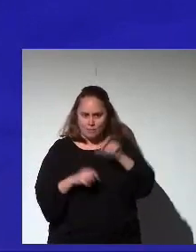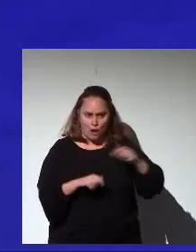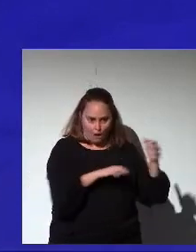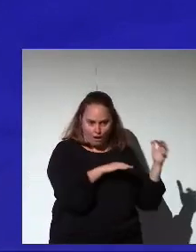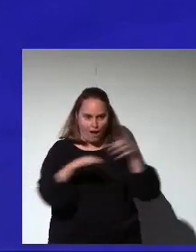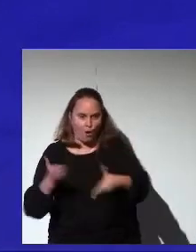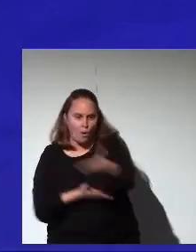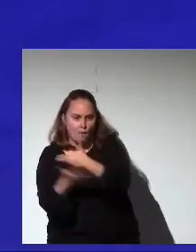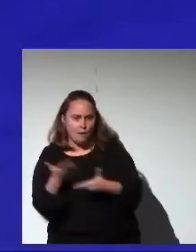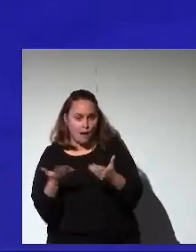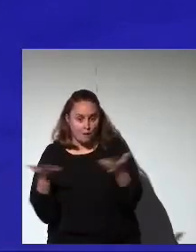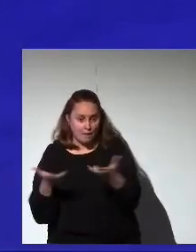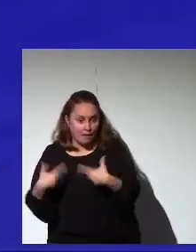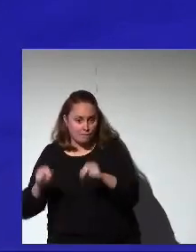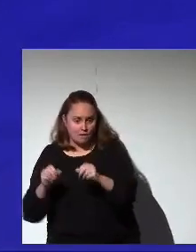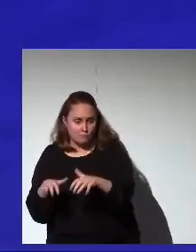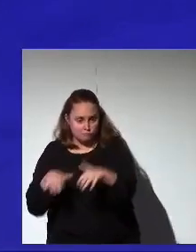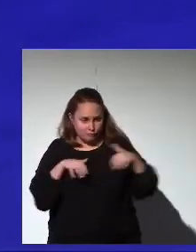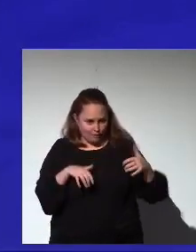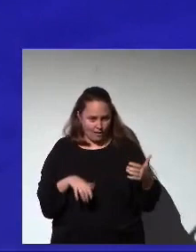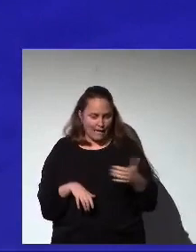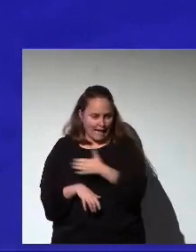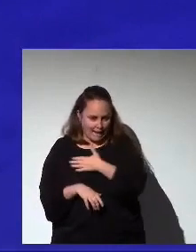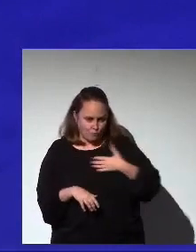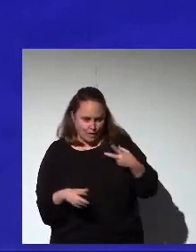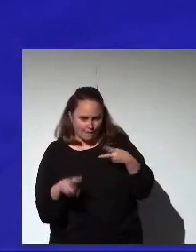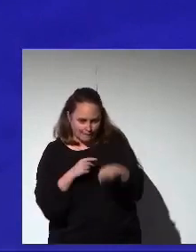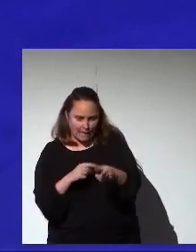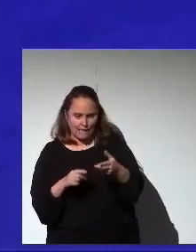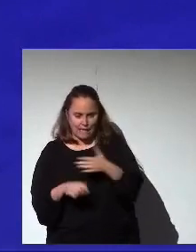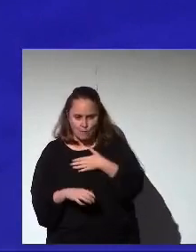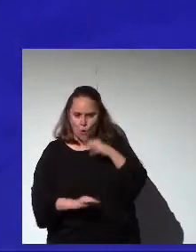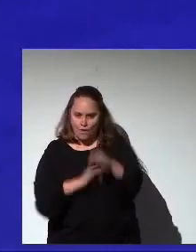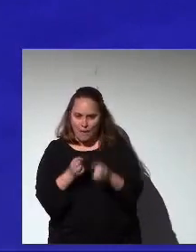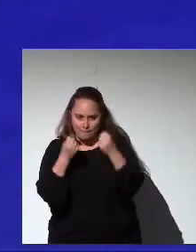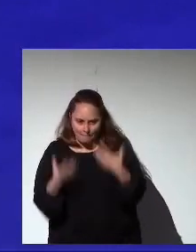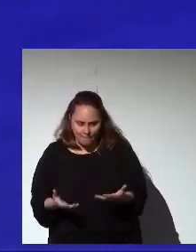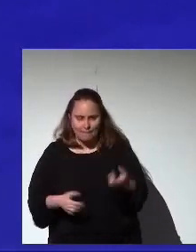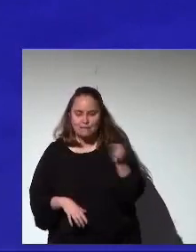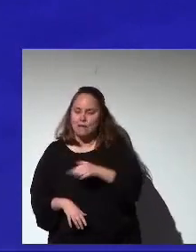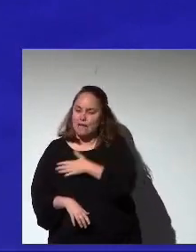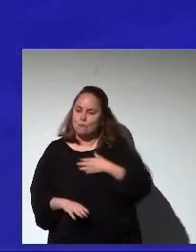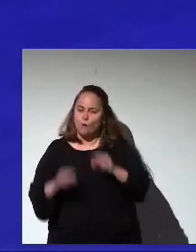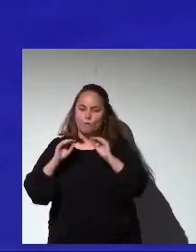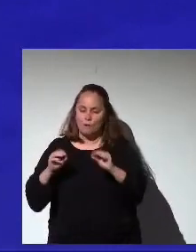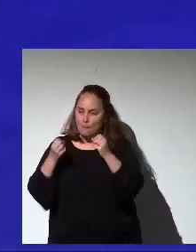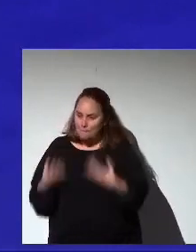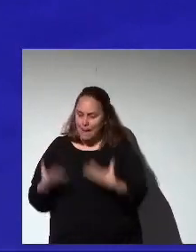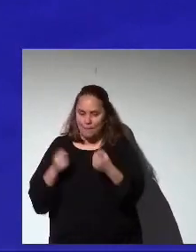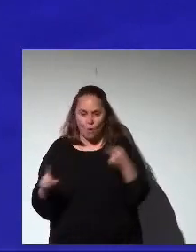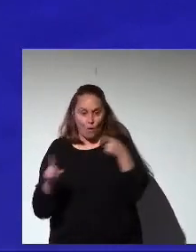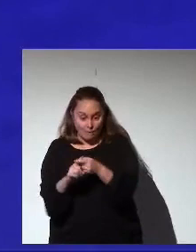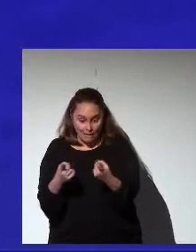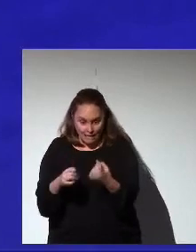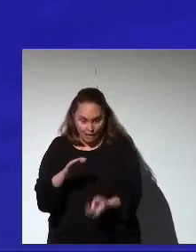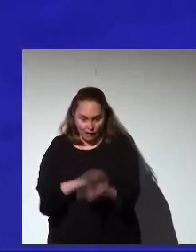también lograr que exista una capacitación que sea necesaria para lo que realmente se requiere